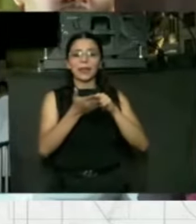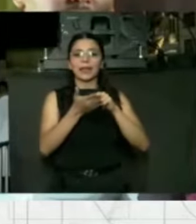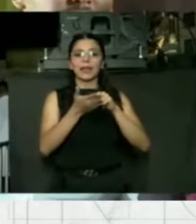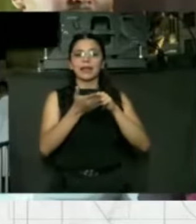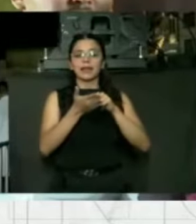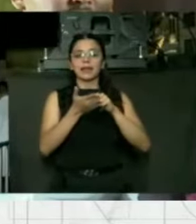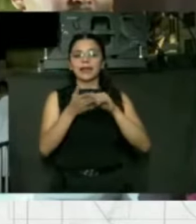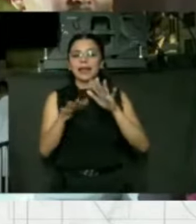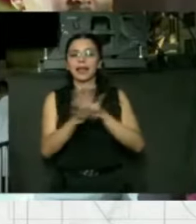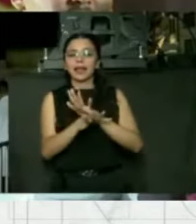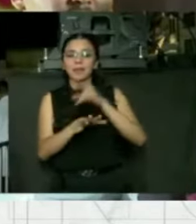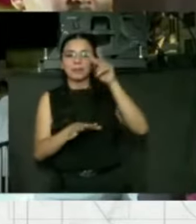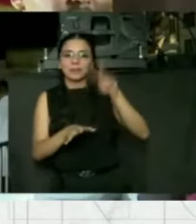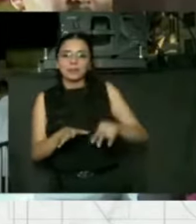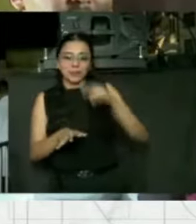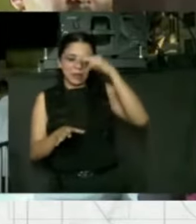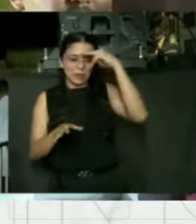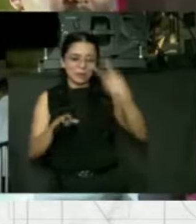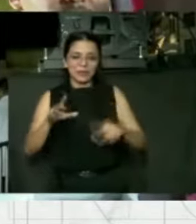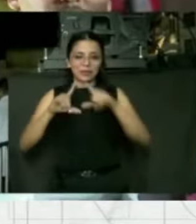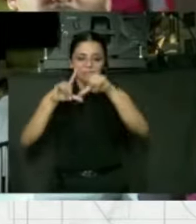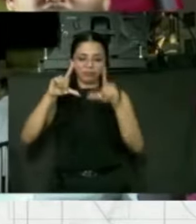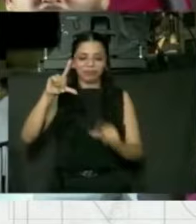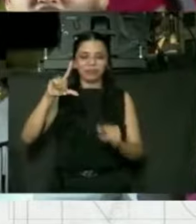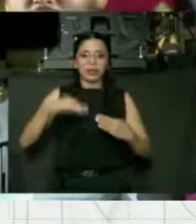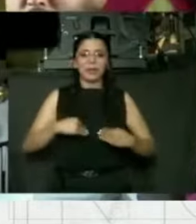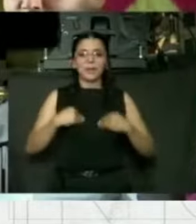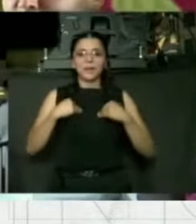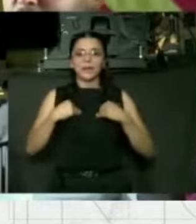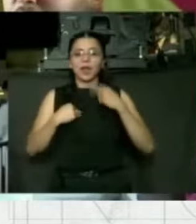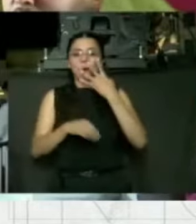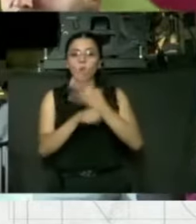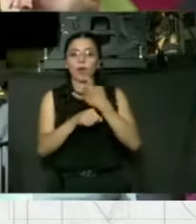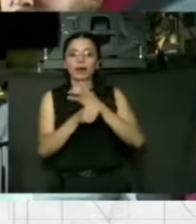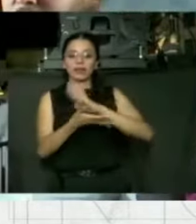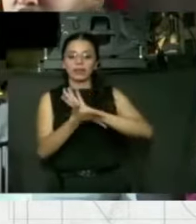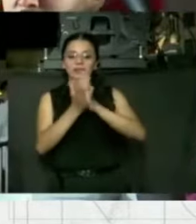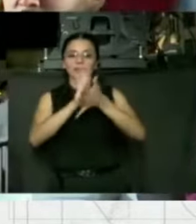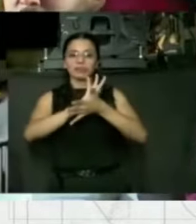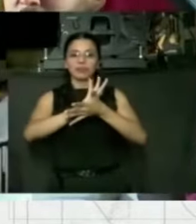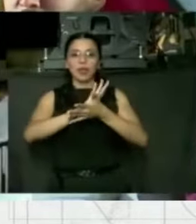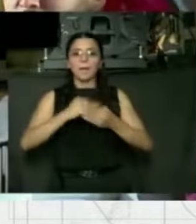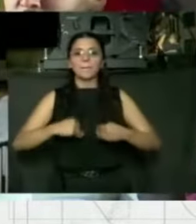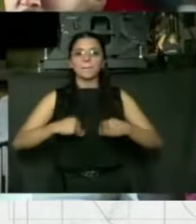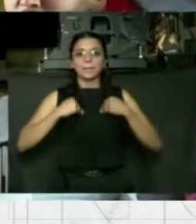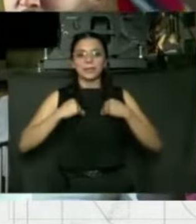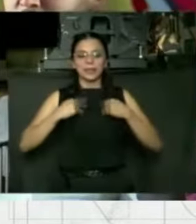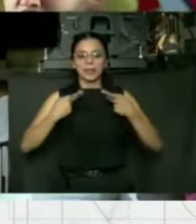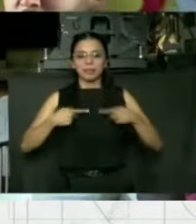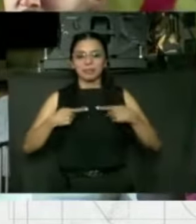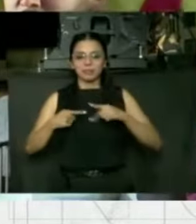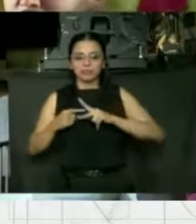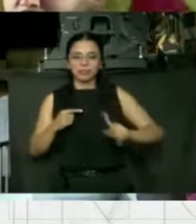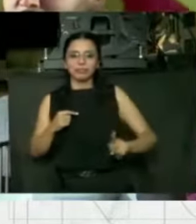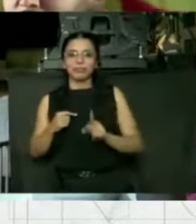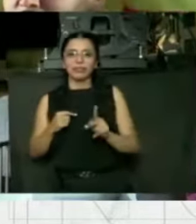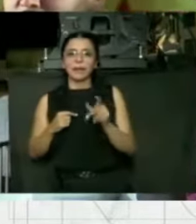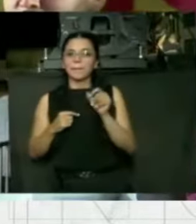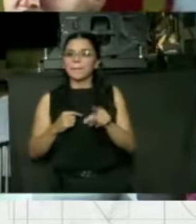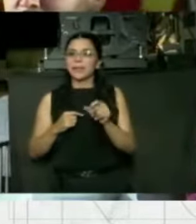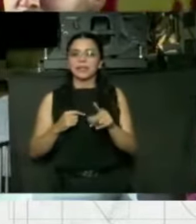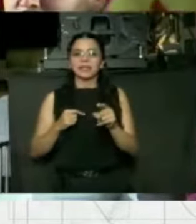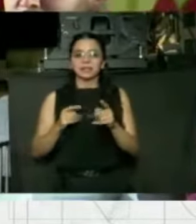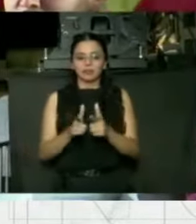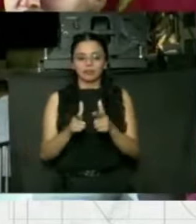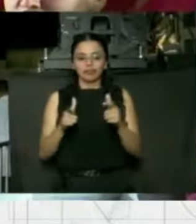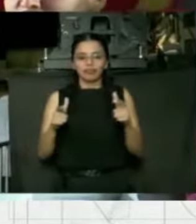verdadero, que en México se está viviendo la cuarta transformación de la vida pública, que es del mismo